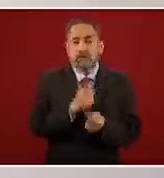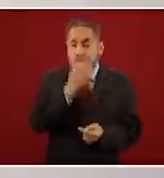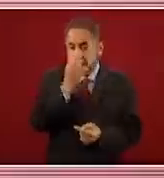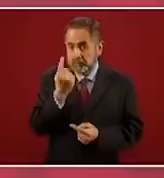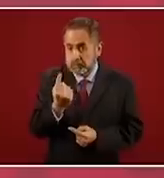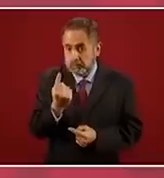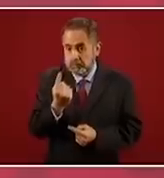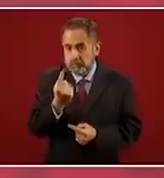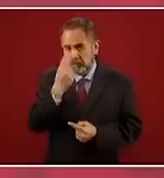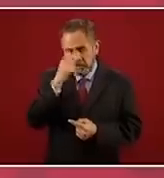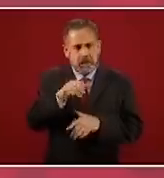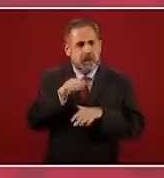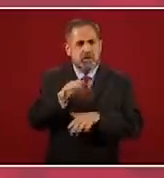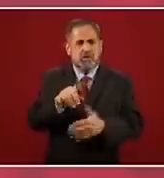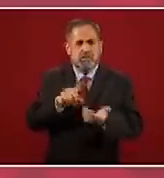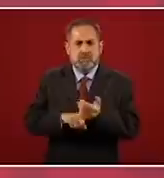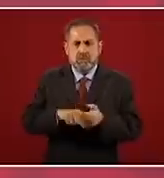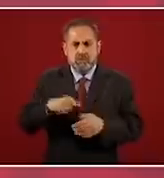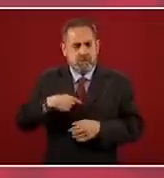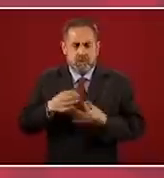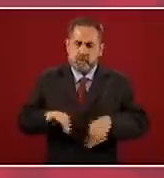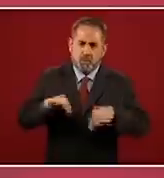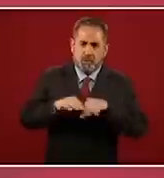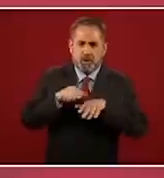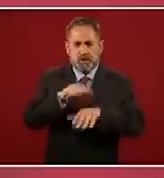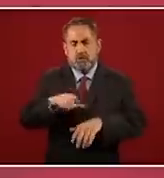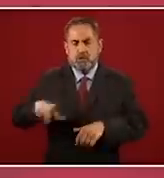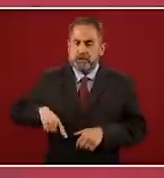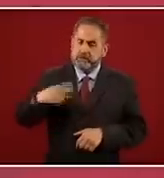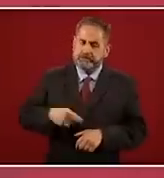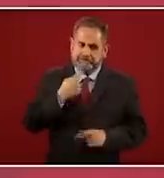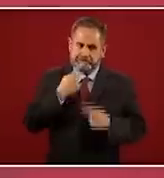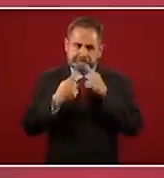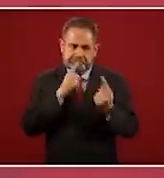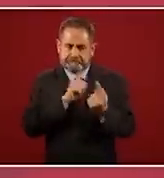y eso para tratarle un asunto que considero fundamental de Estado,